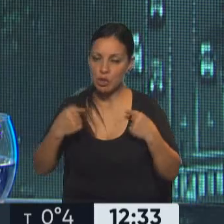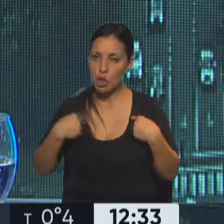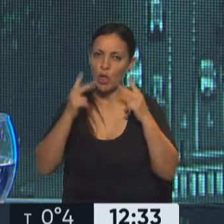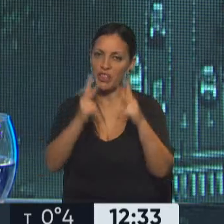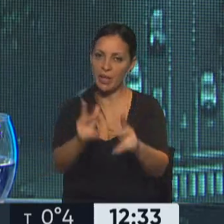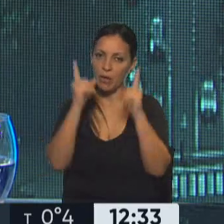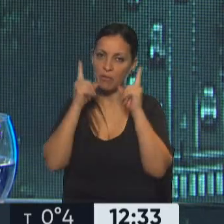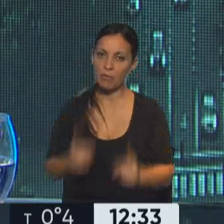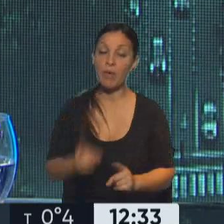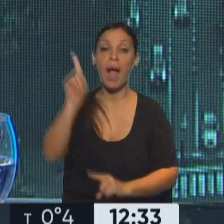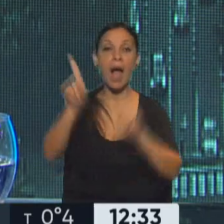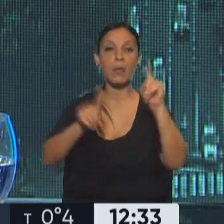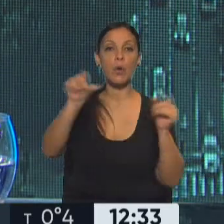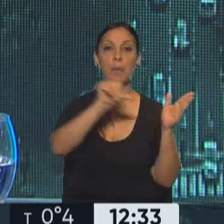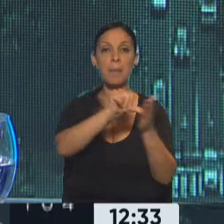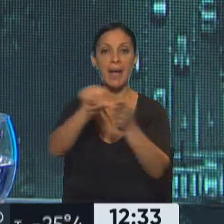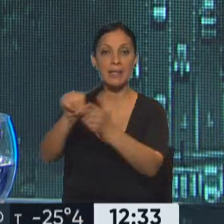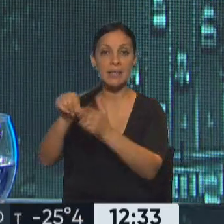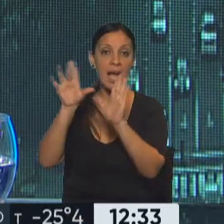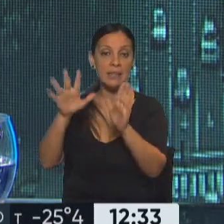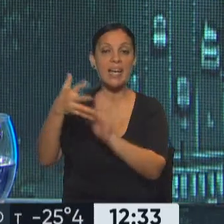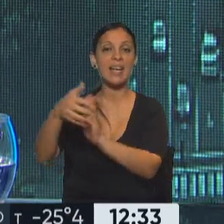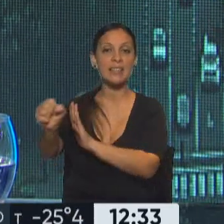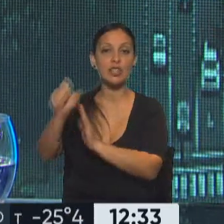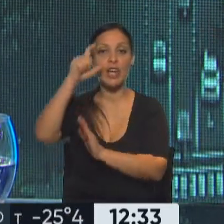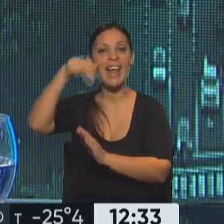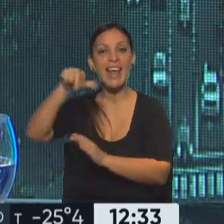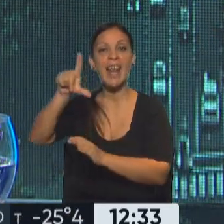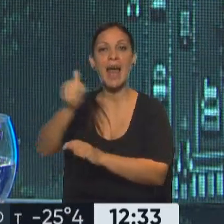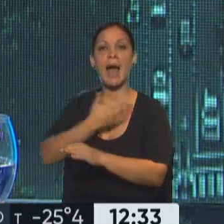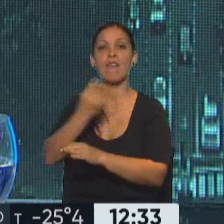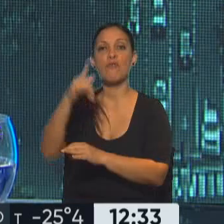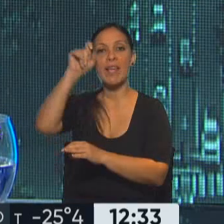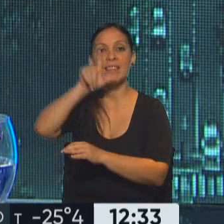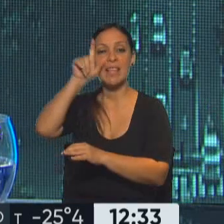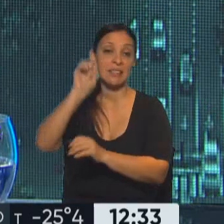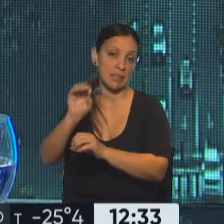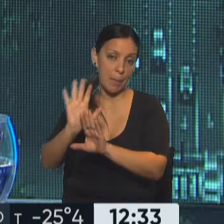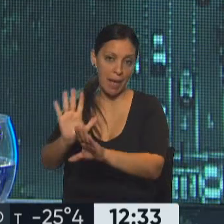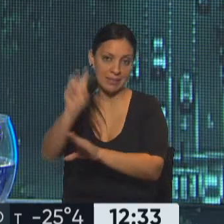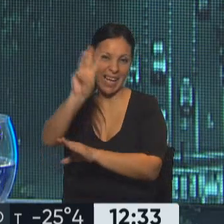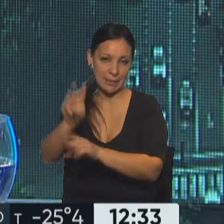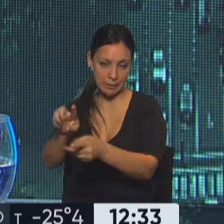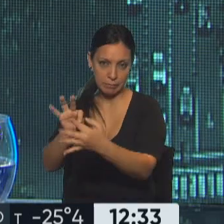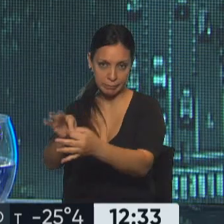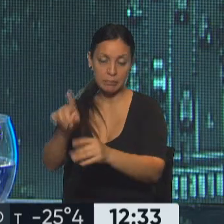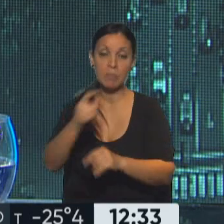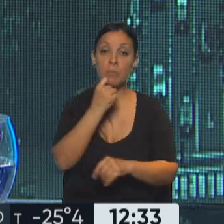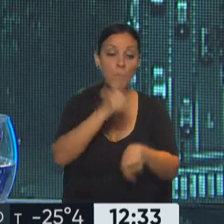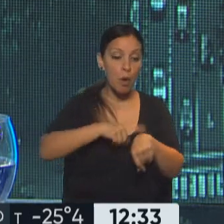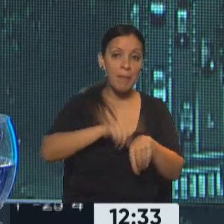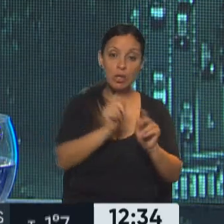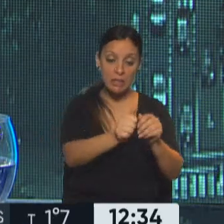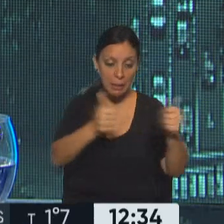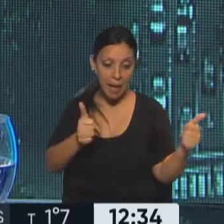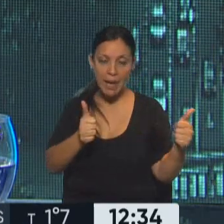Hay algunos países que hacen retención en la fuente. Es decir, una vez que la pareja se separa, entonces inmediatamente hay